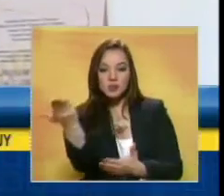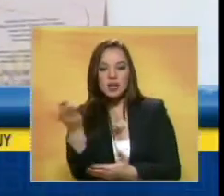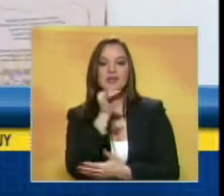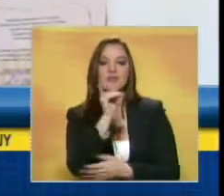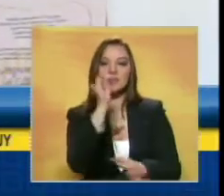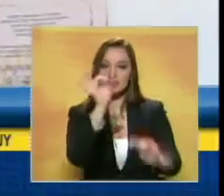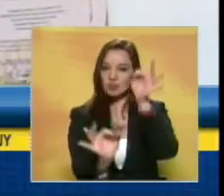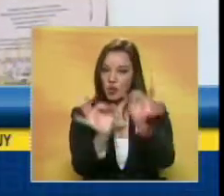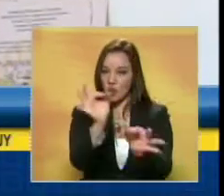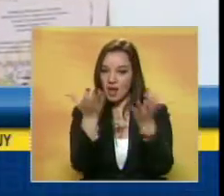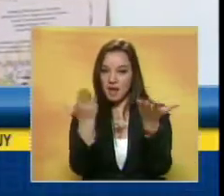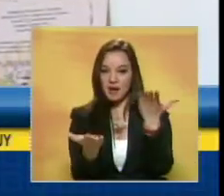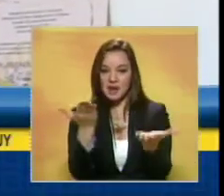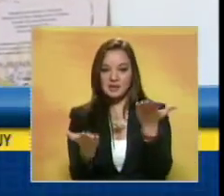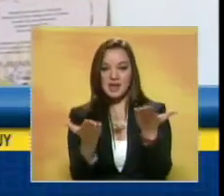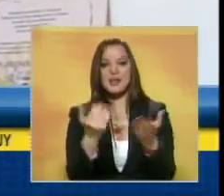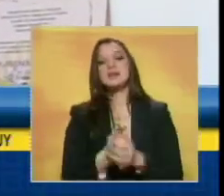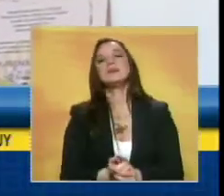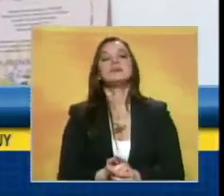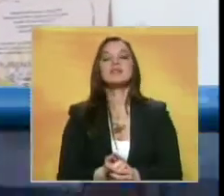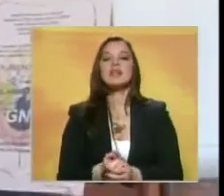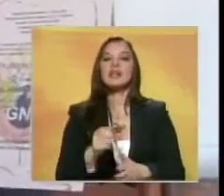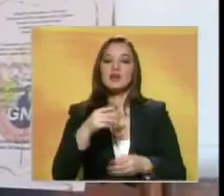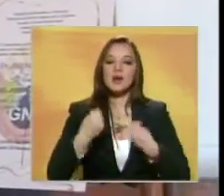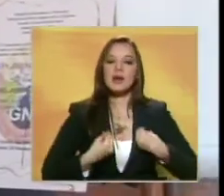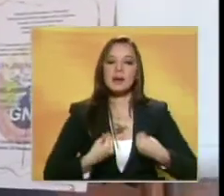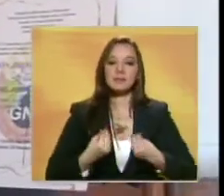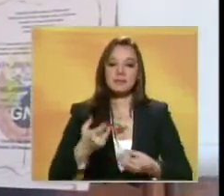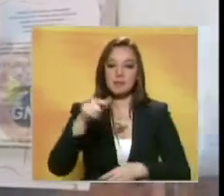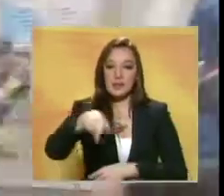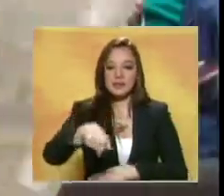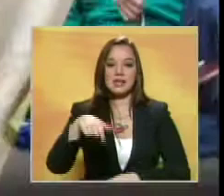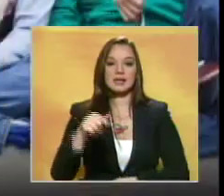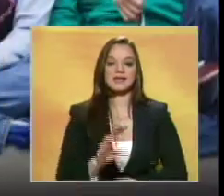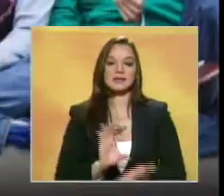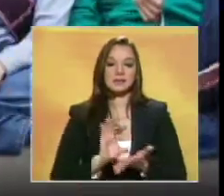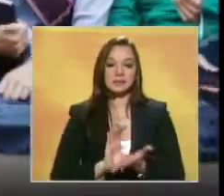información justa y balanceada de lo que acontece en nuestra ciudad.